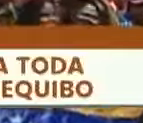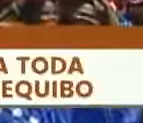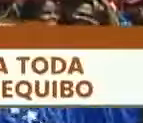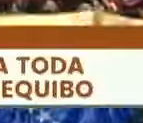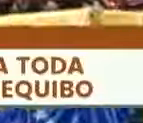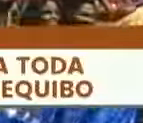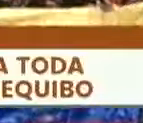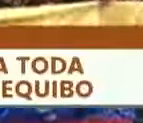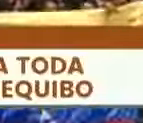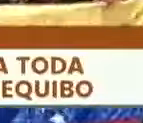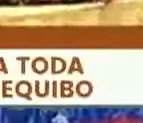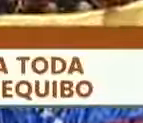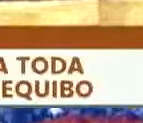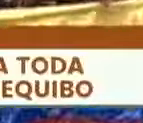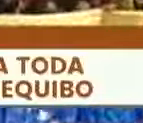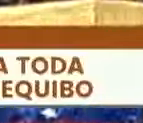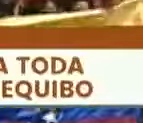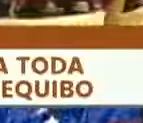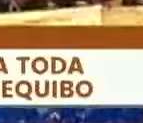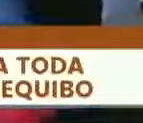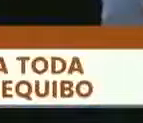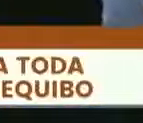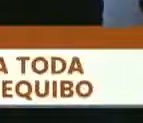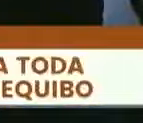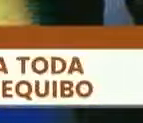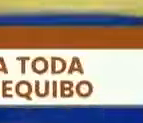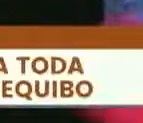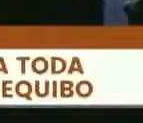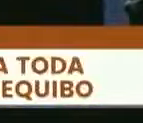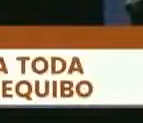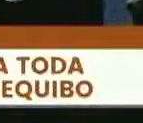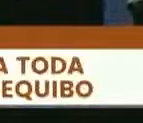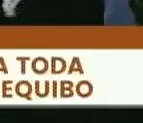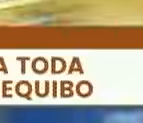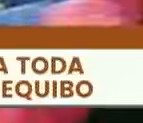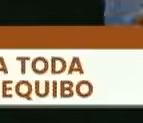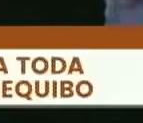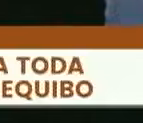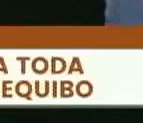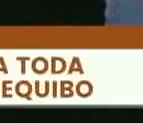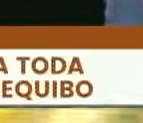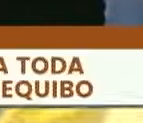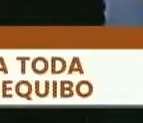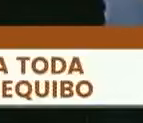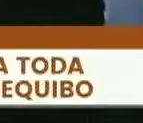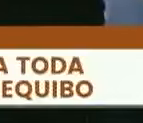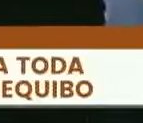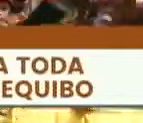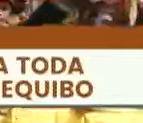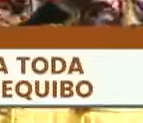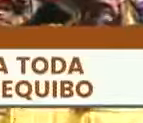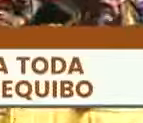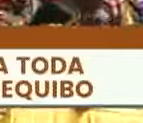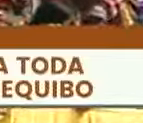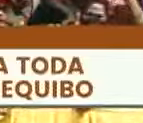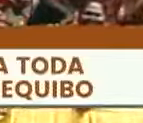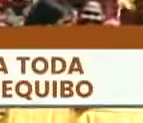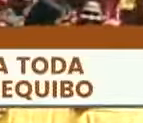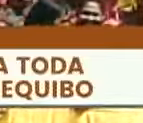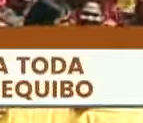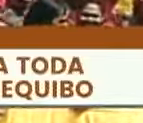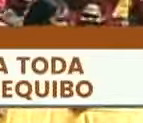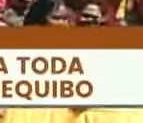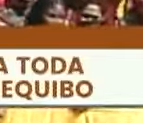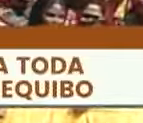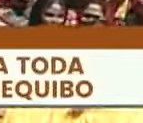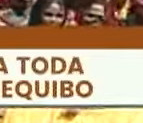todo bandera Cuayabaqui, porque Tamaja, mate 27 días de Kira, Tai Misa Ecu, el 3